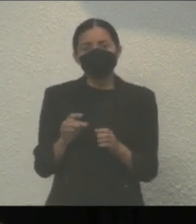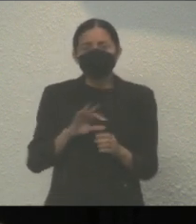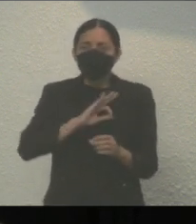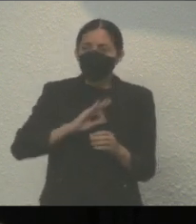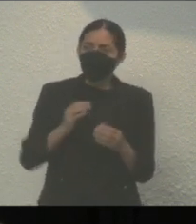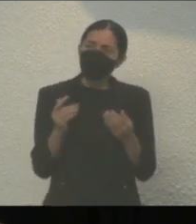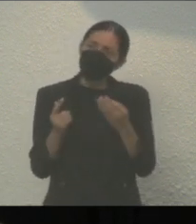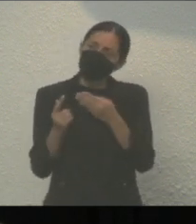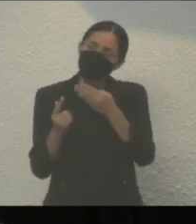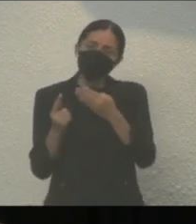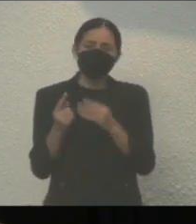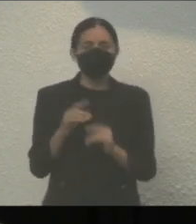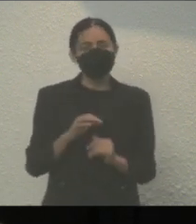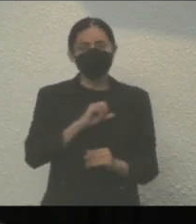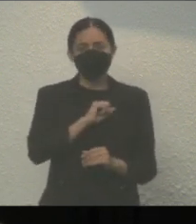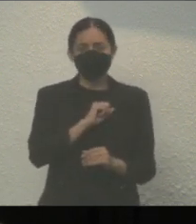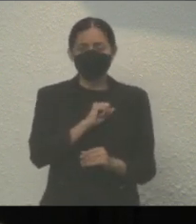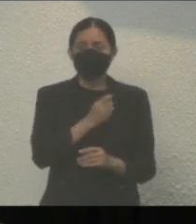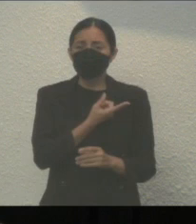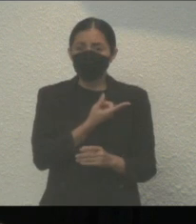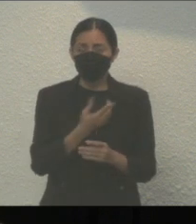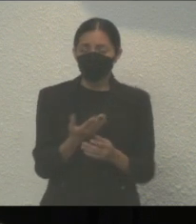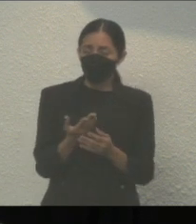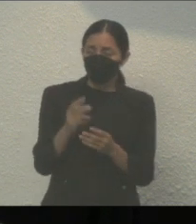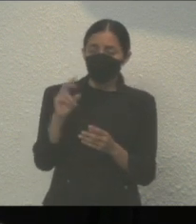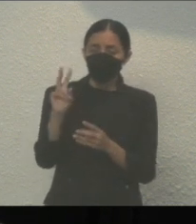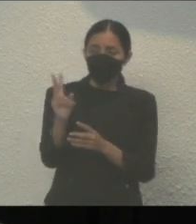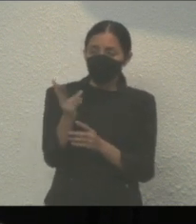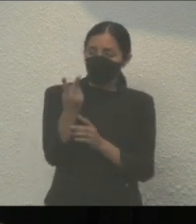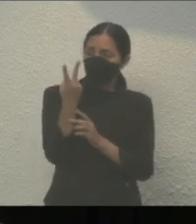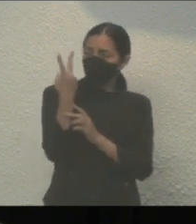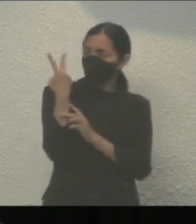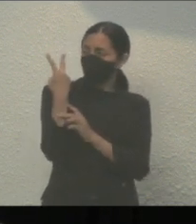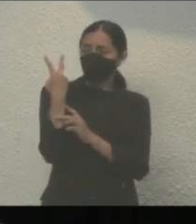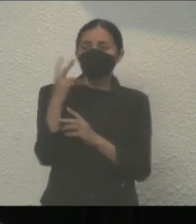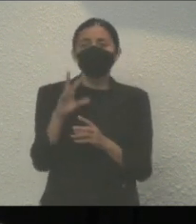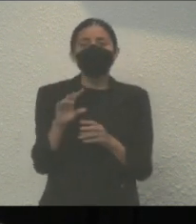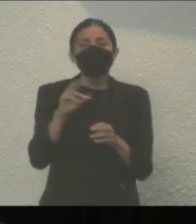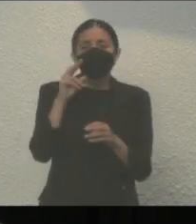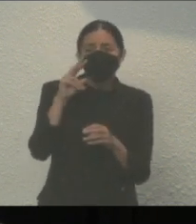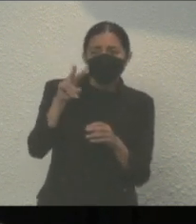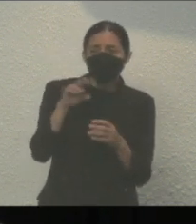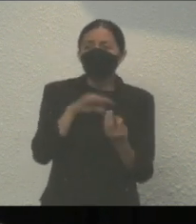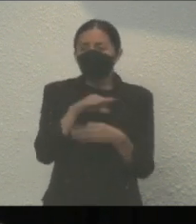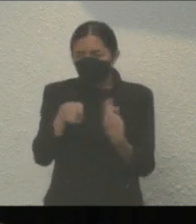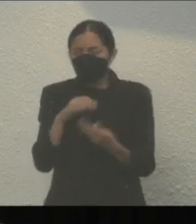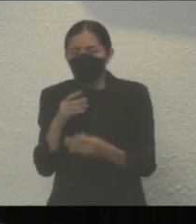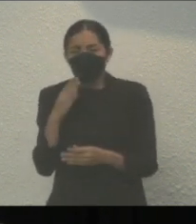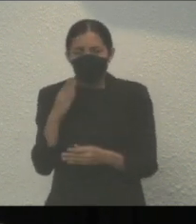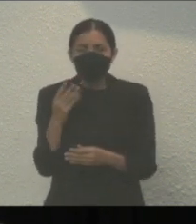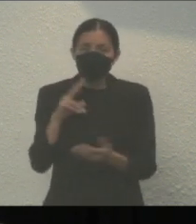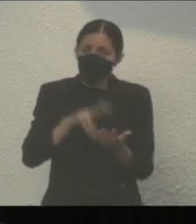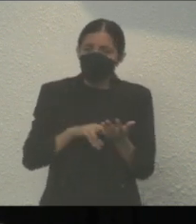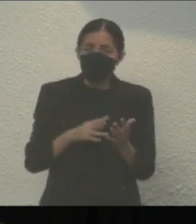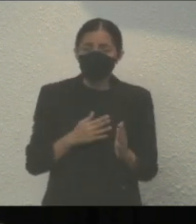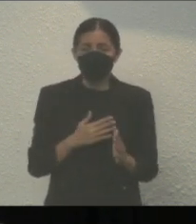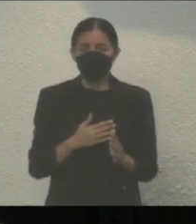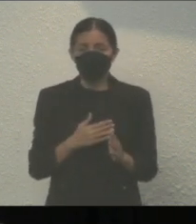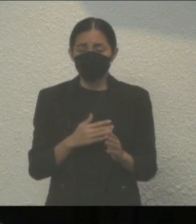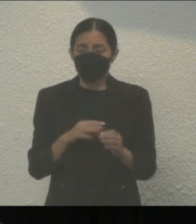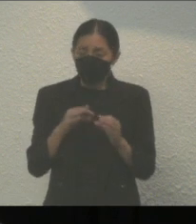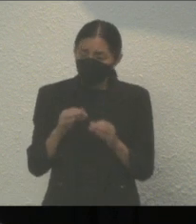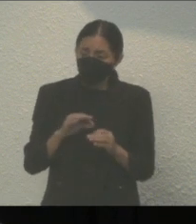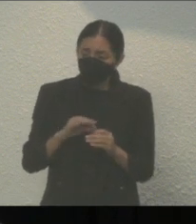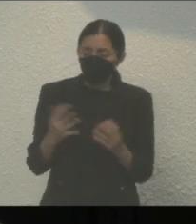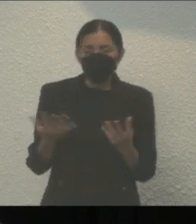la salud. Miro hacia atrás y veo que todo eso valió la pena por preservar la vida